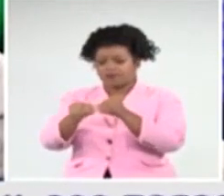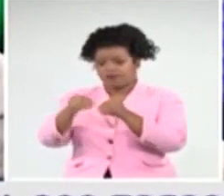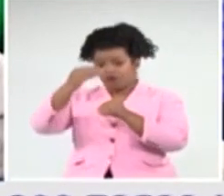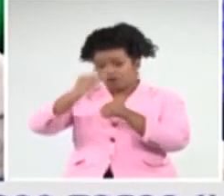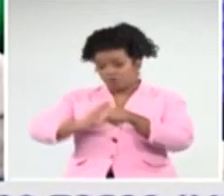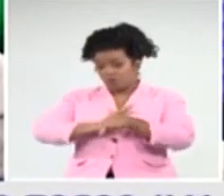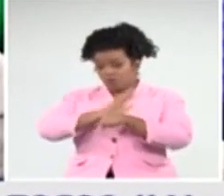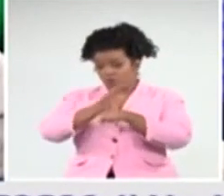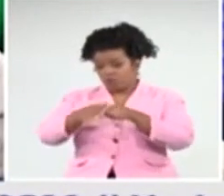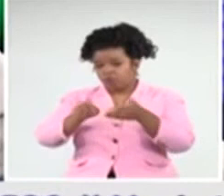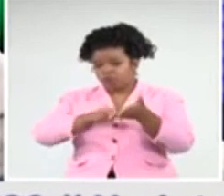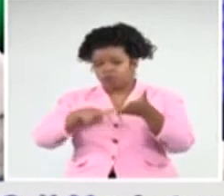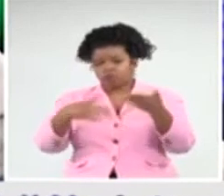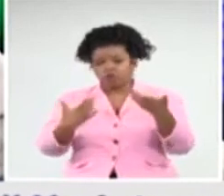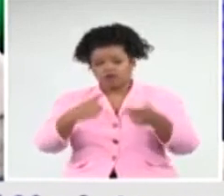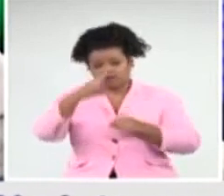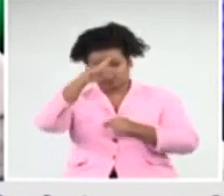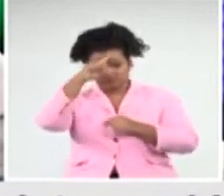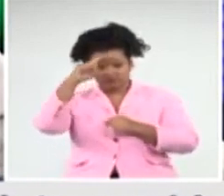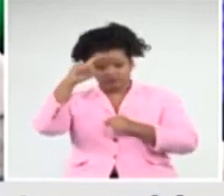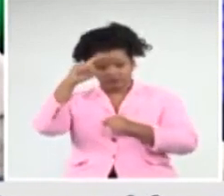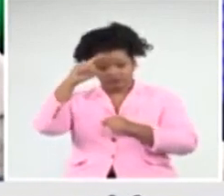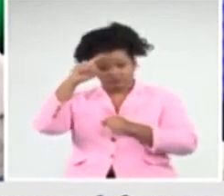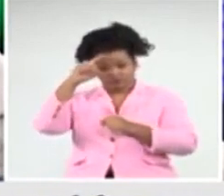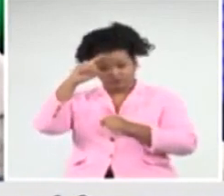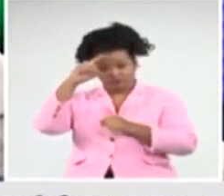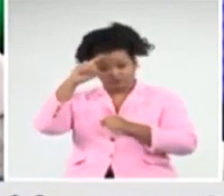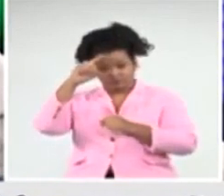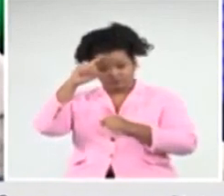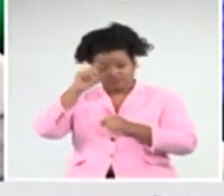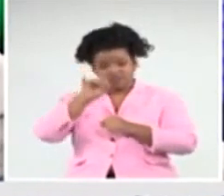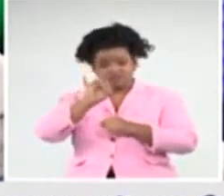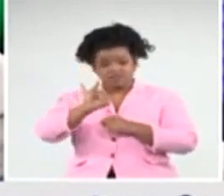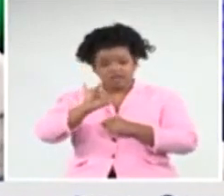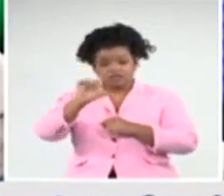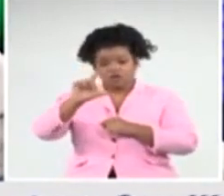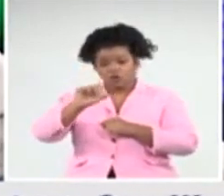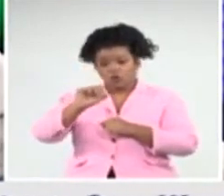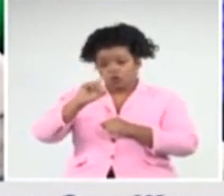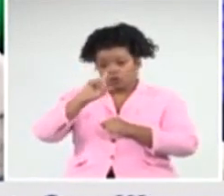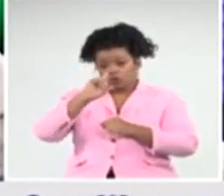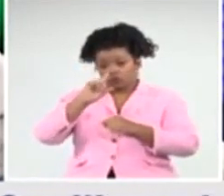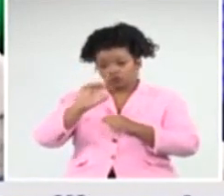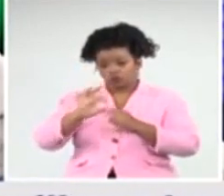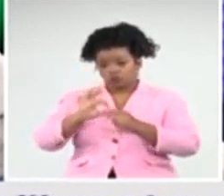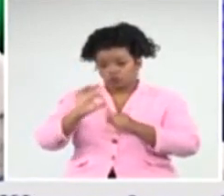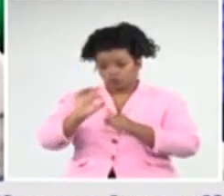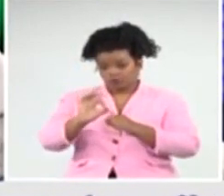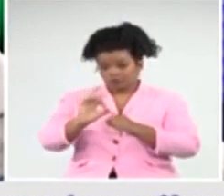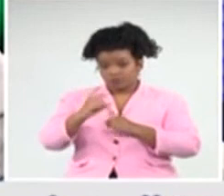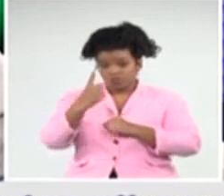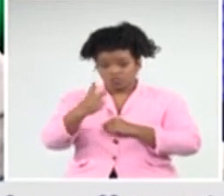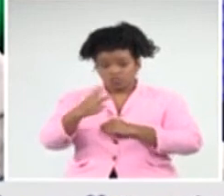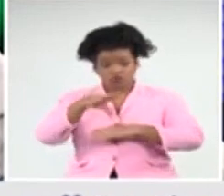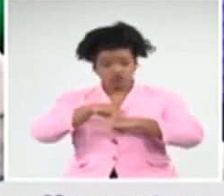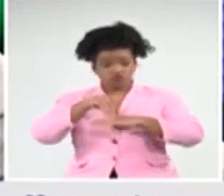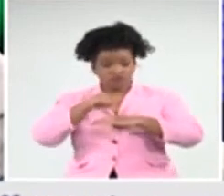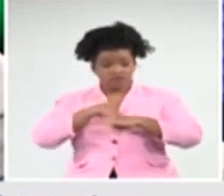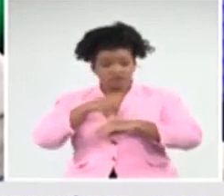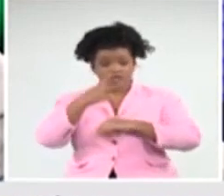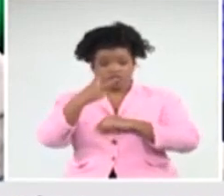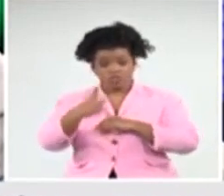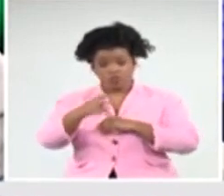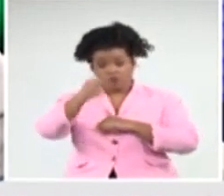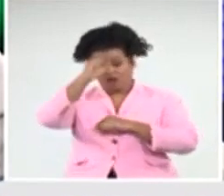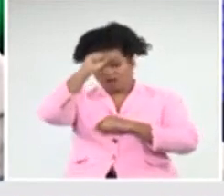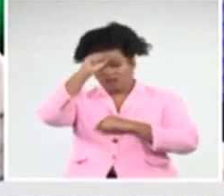Santi Espíritu, 7 congoleses, 2 suecas, 2 alemanes, como consecuencia